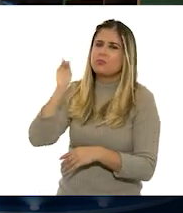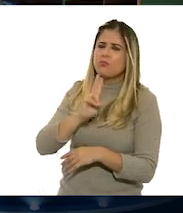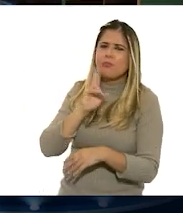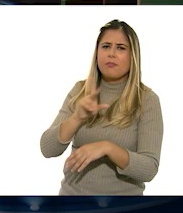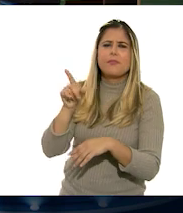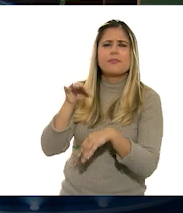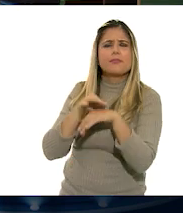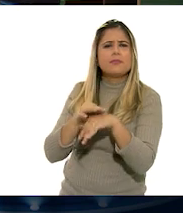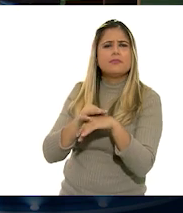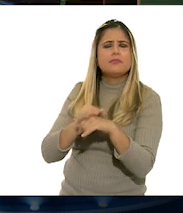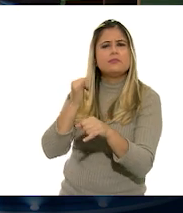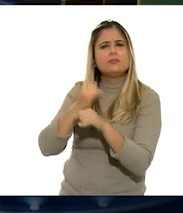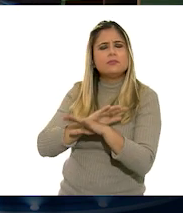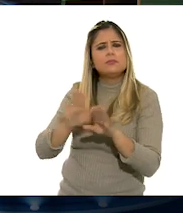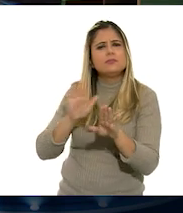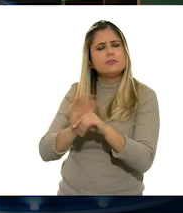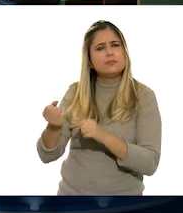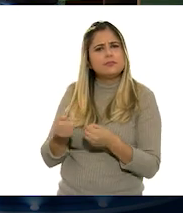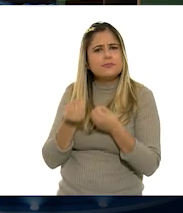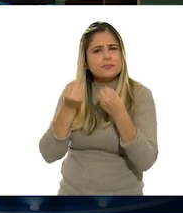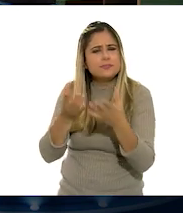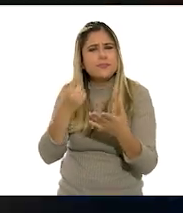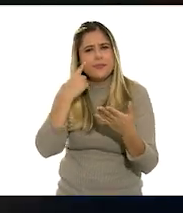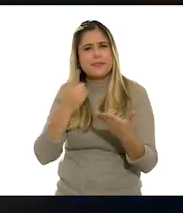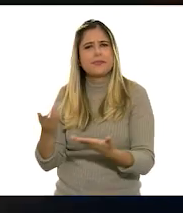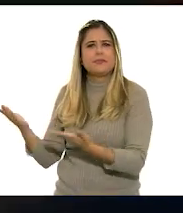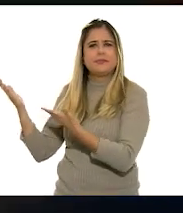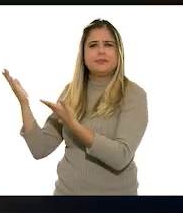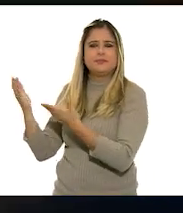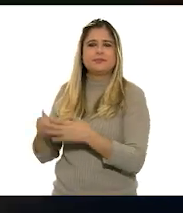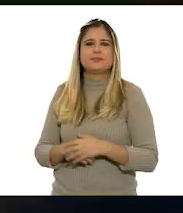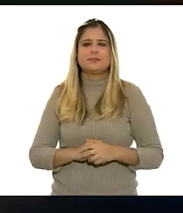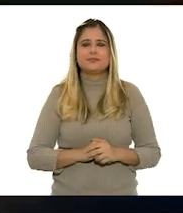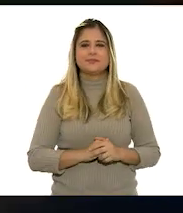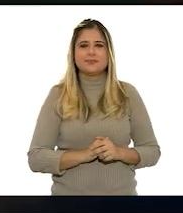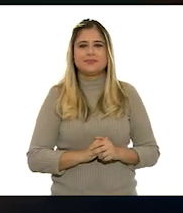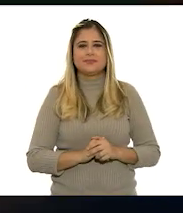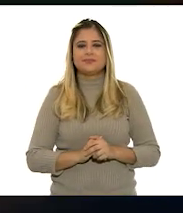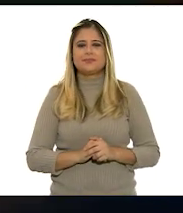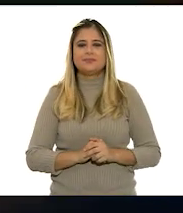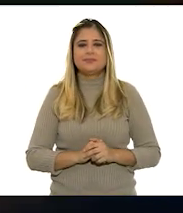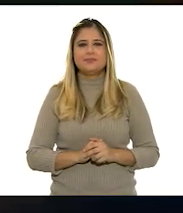carne y veamos qué información nos proporciona. A ver.